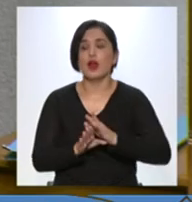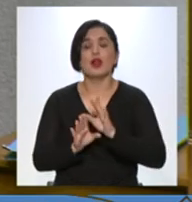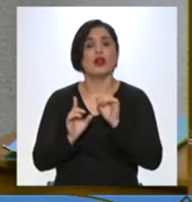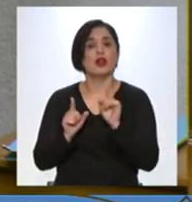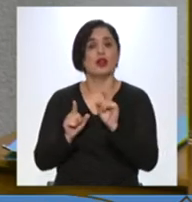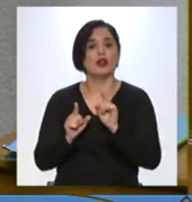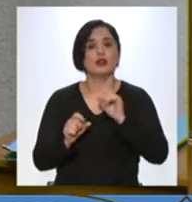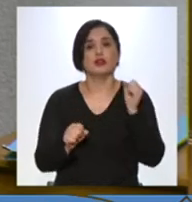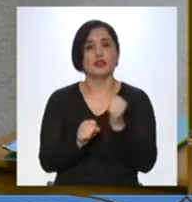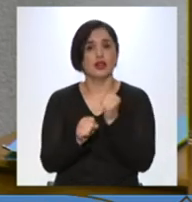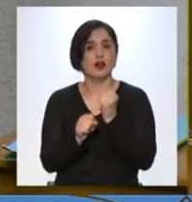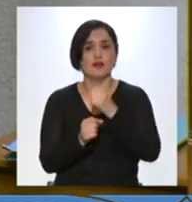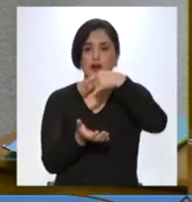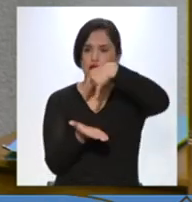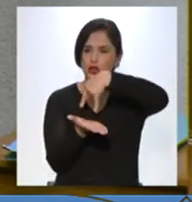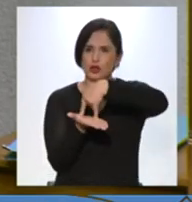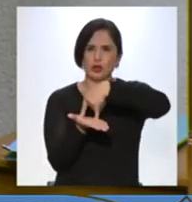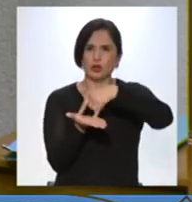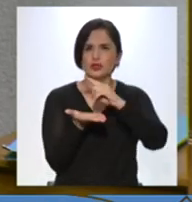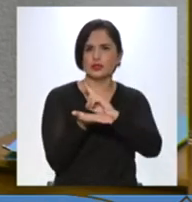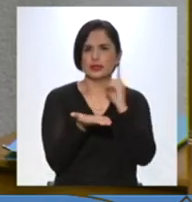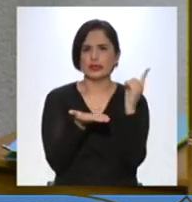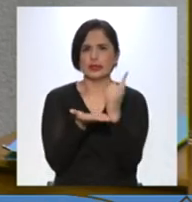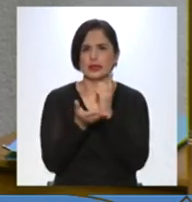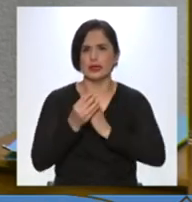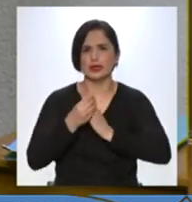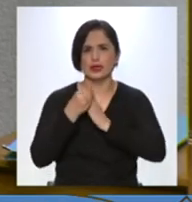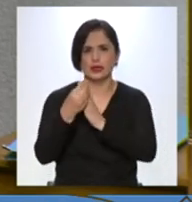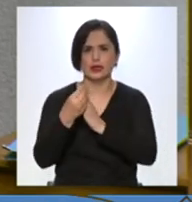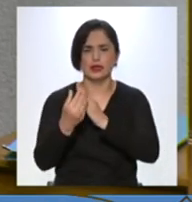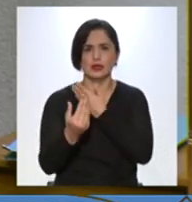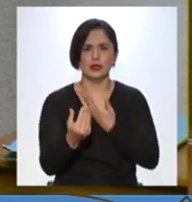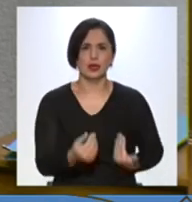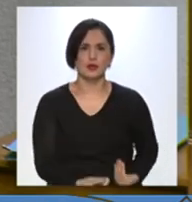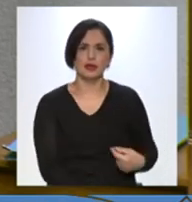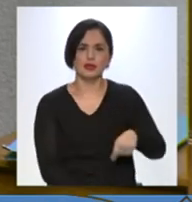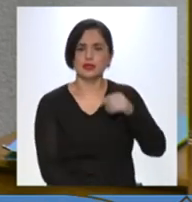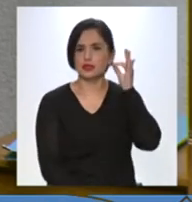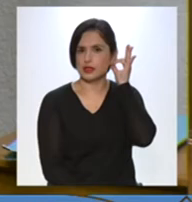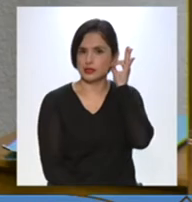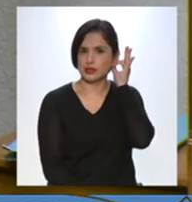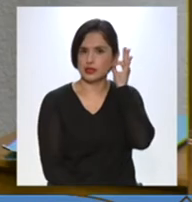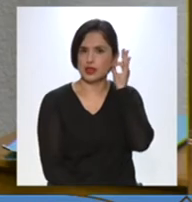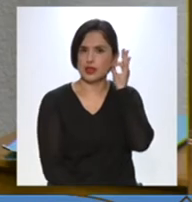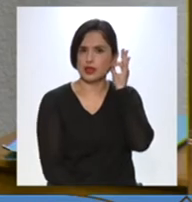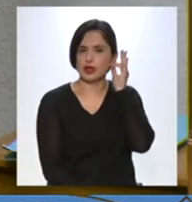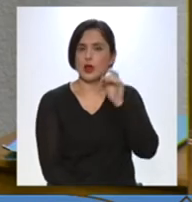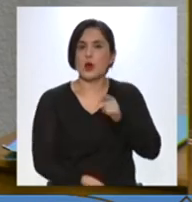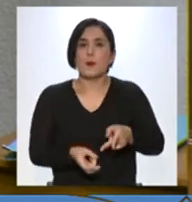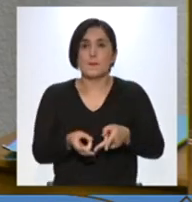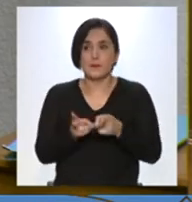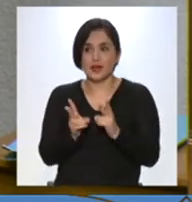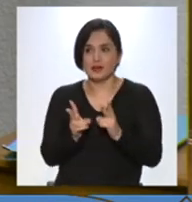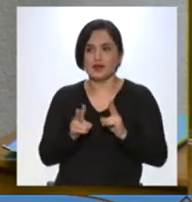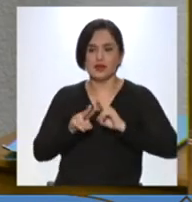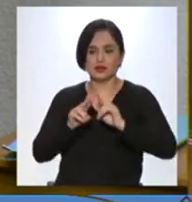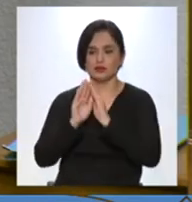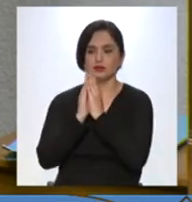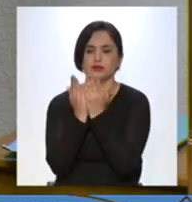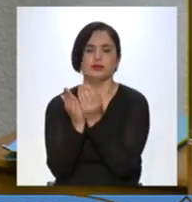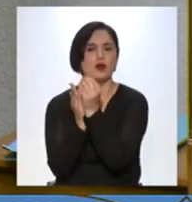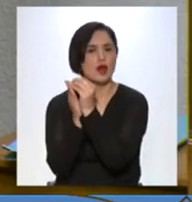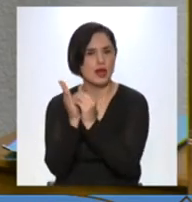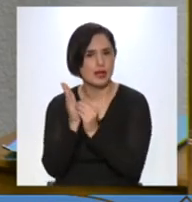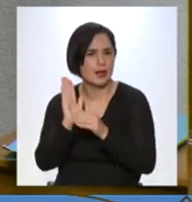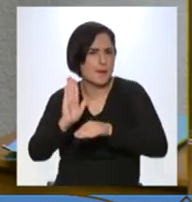su conjunto, de todas y de todos, el liderazgo también de la Presidenta del Senado, que nos permitió articular una agenda de mínimos